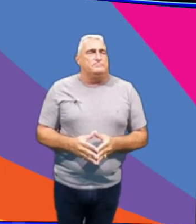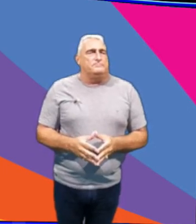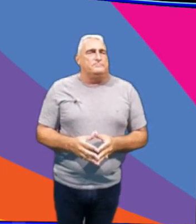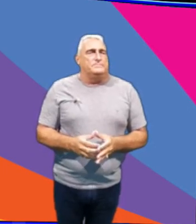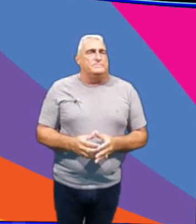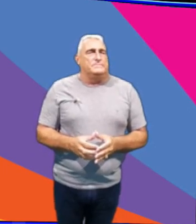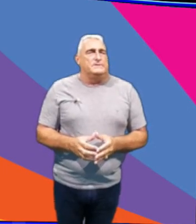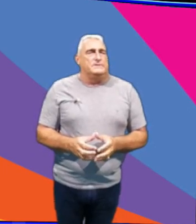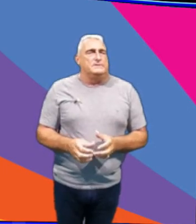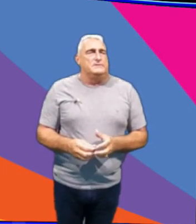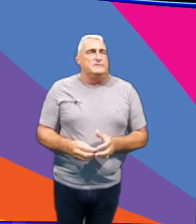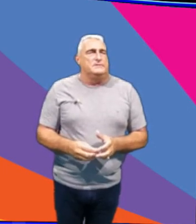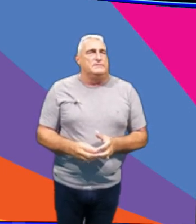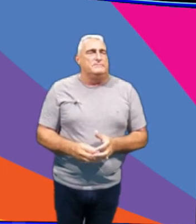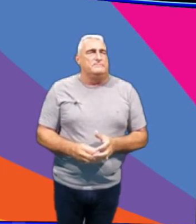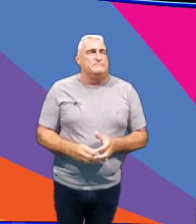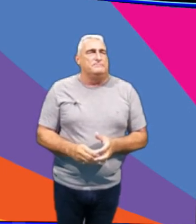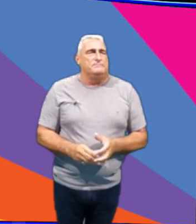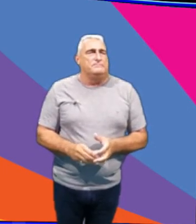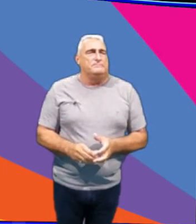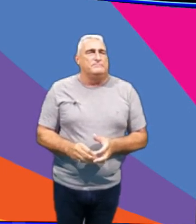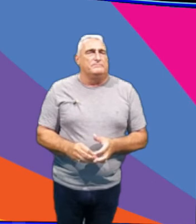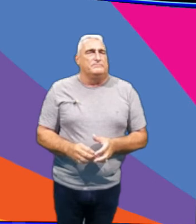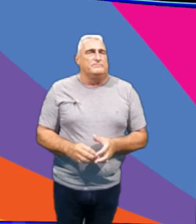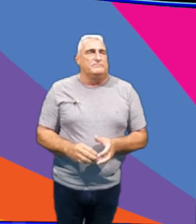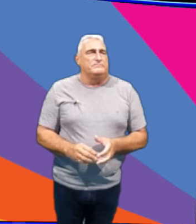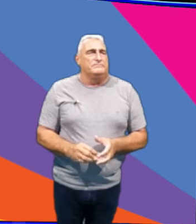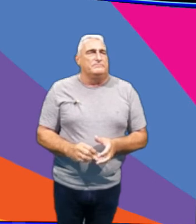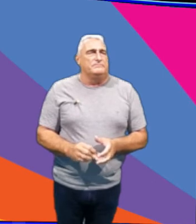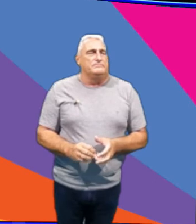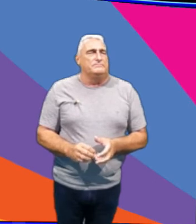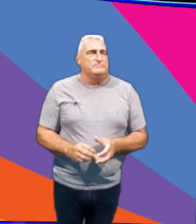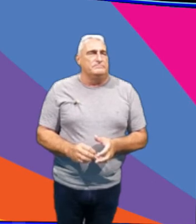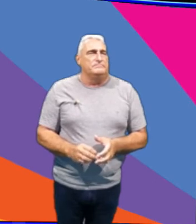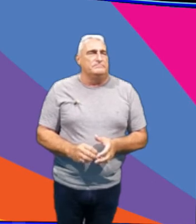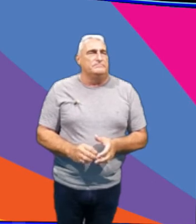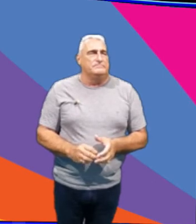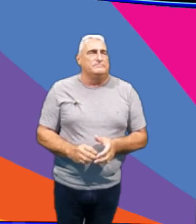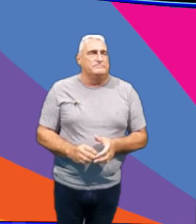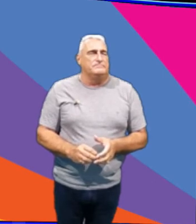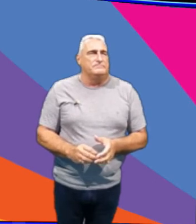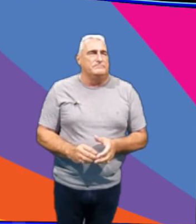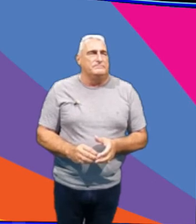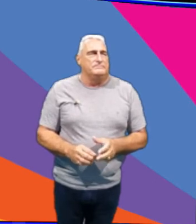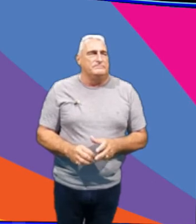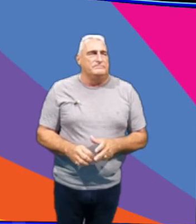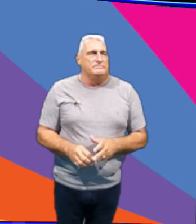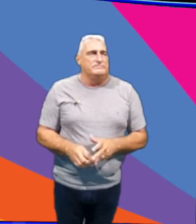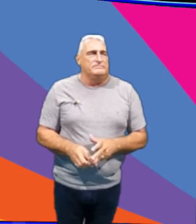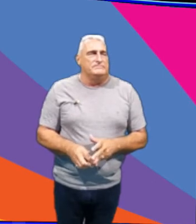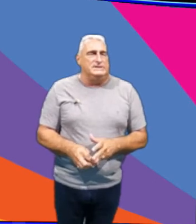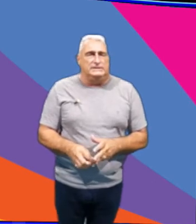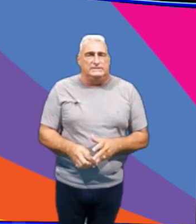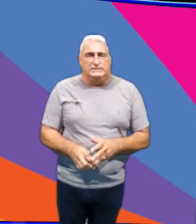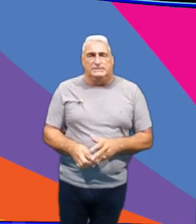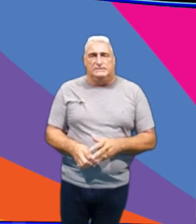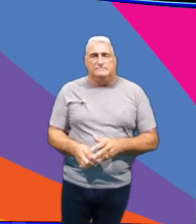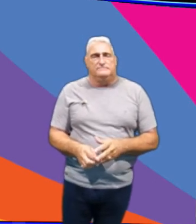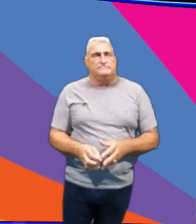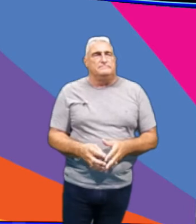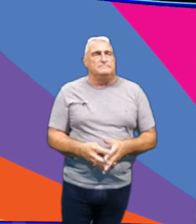gente está como un poquitito más relajada. Está con la misma falencia, ¿eh?